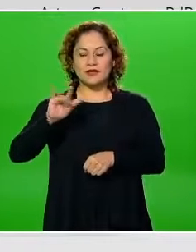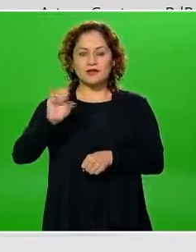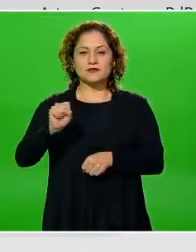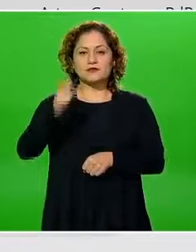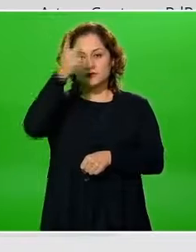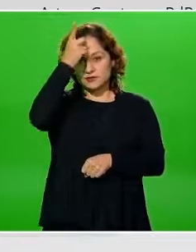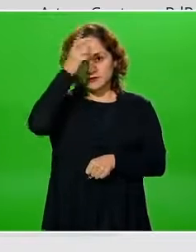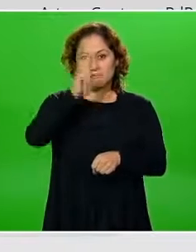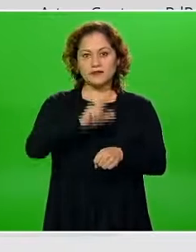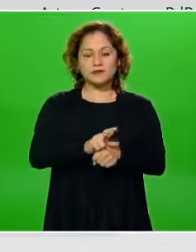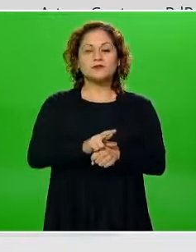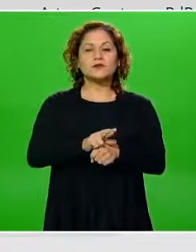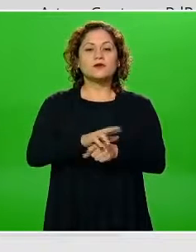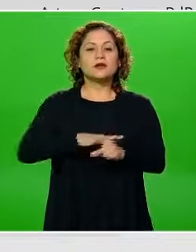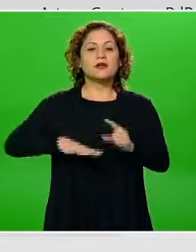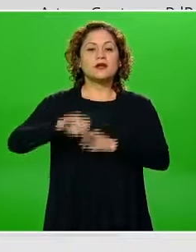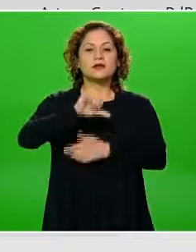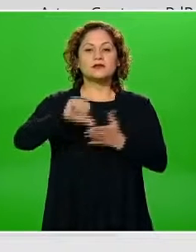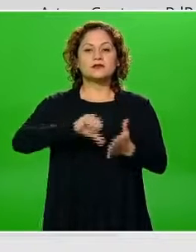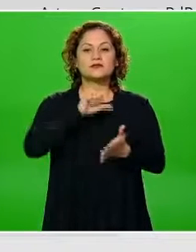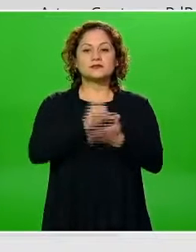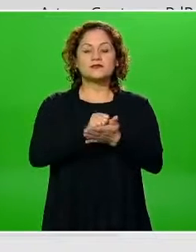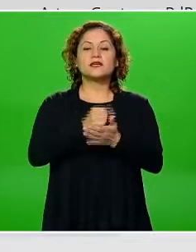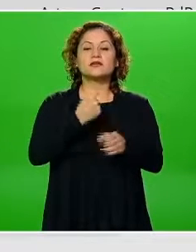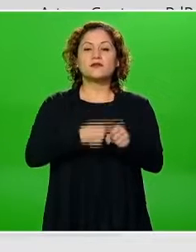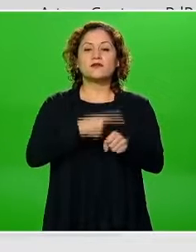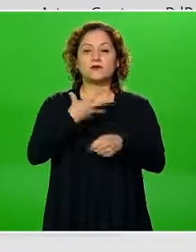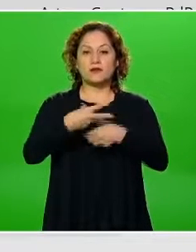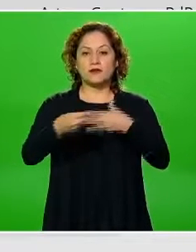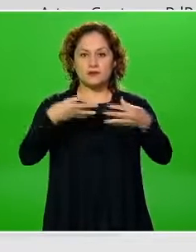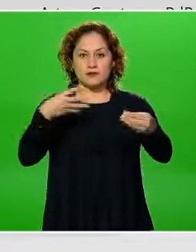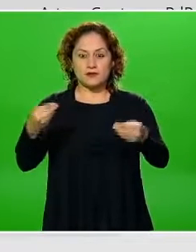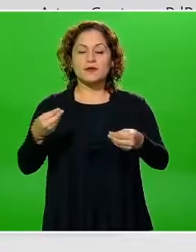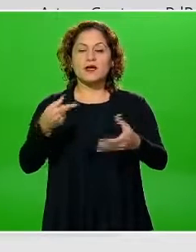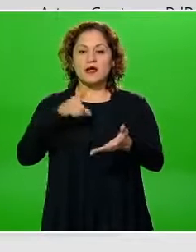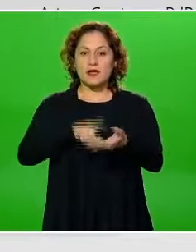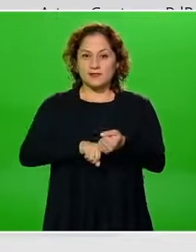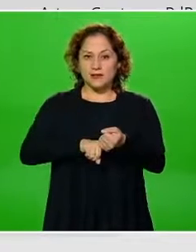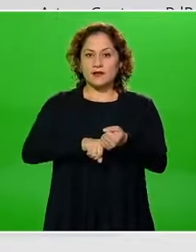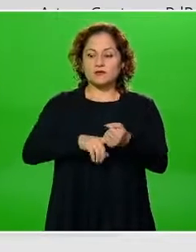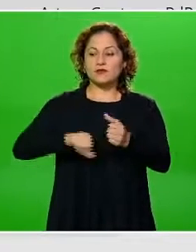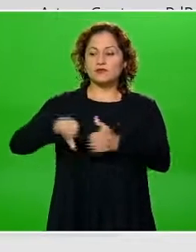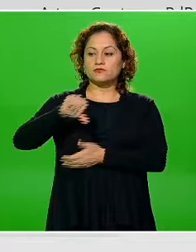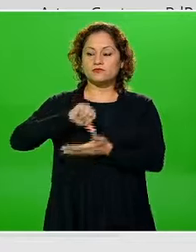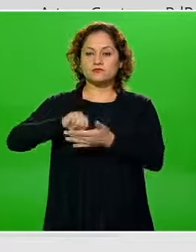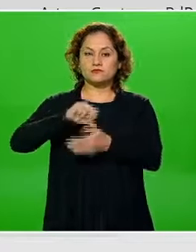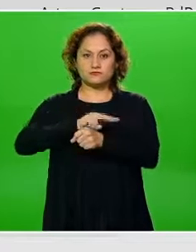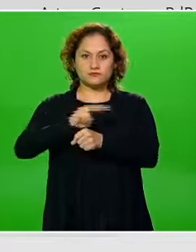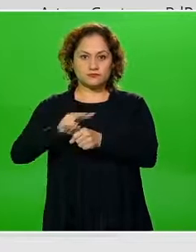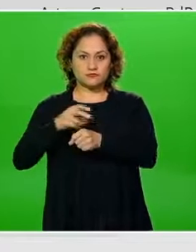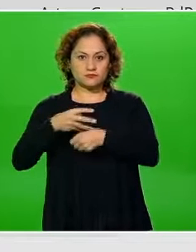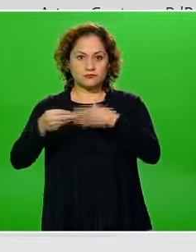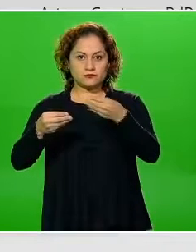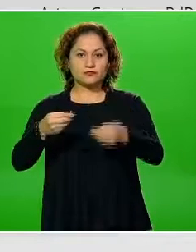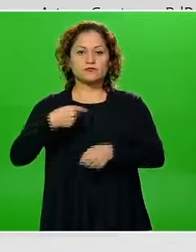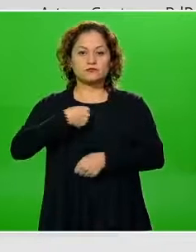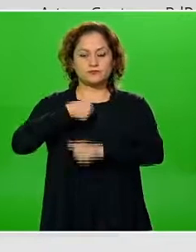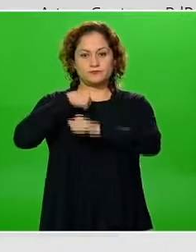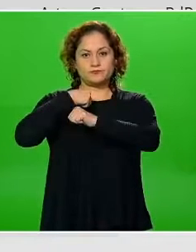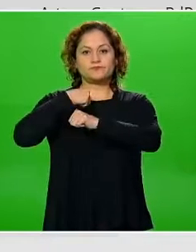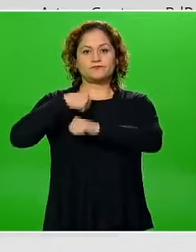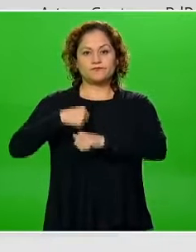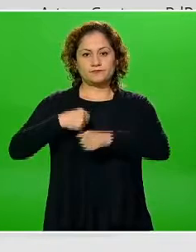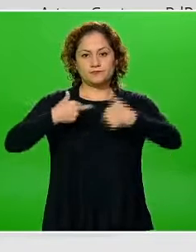Epidemiológica de Enfermedades Transmisibles de la Dirección General de Epidemiología, coordinará el componente técnico a nombre de